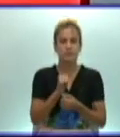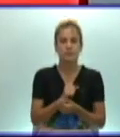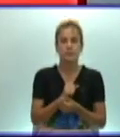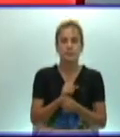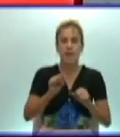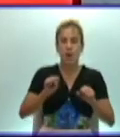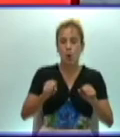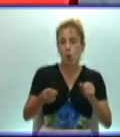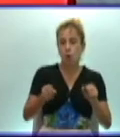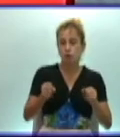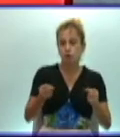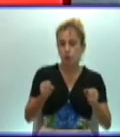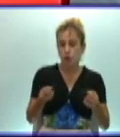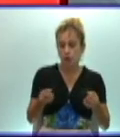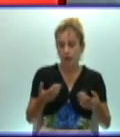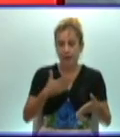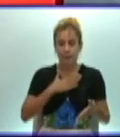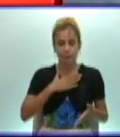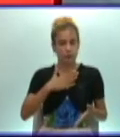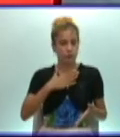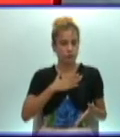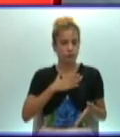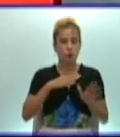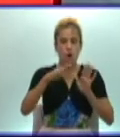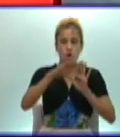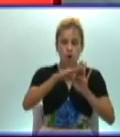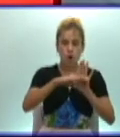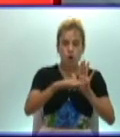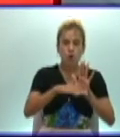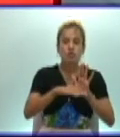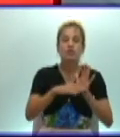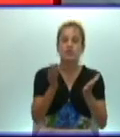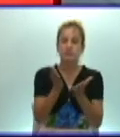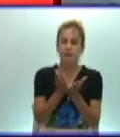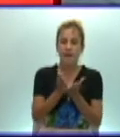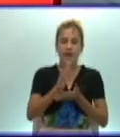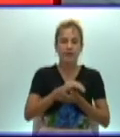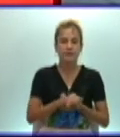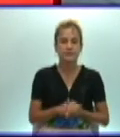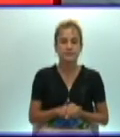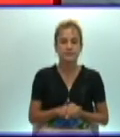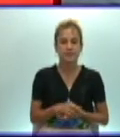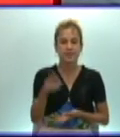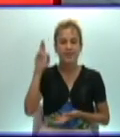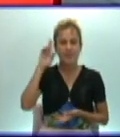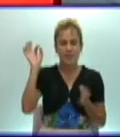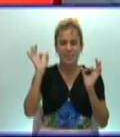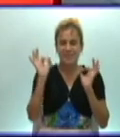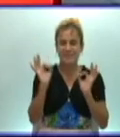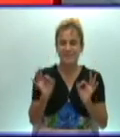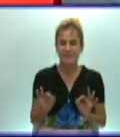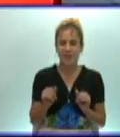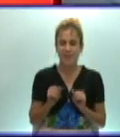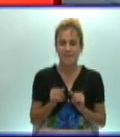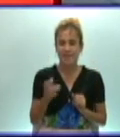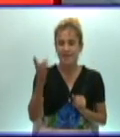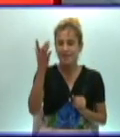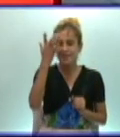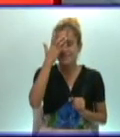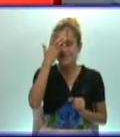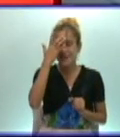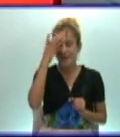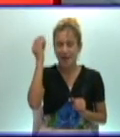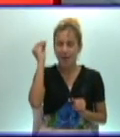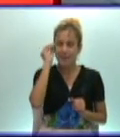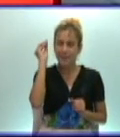controlar la apropiación que ustedes han tenido de los contenidos que hemos trabajado. Recuerden siempre que del Che